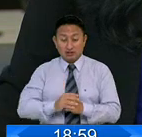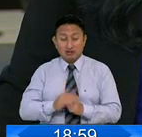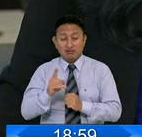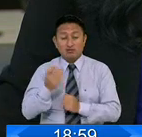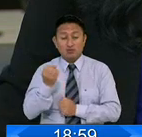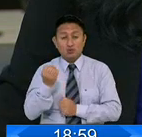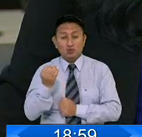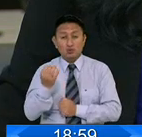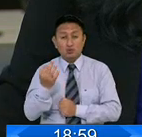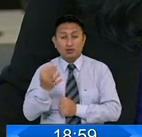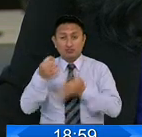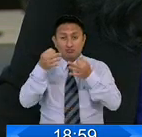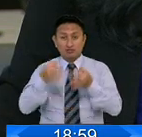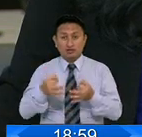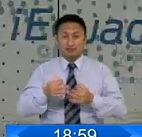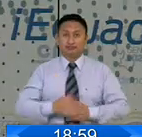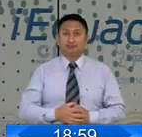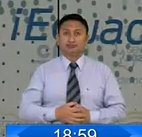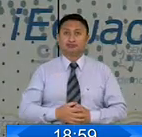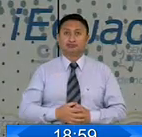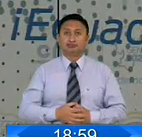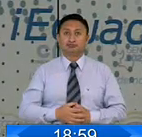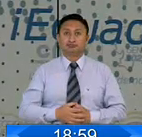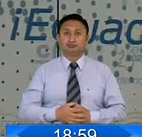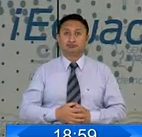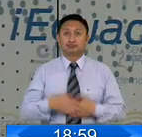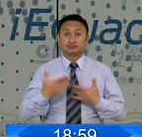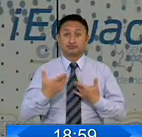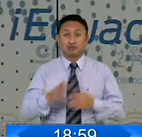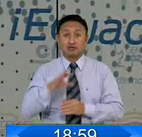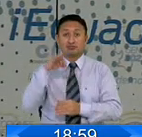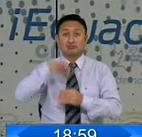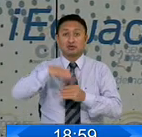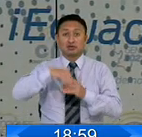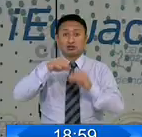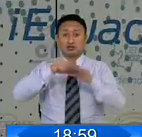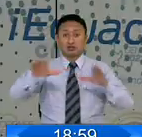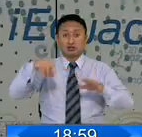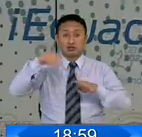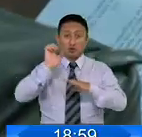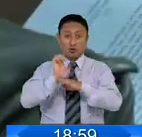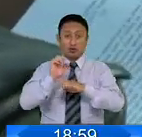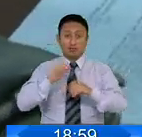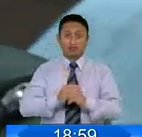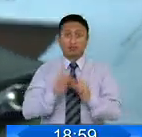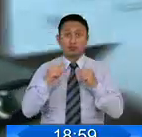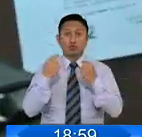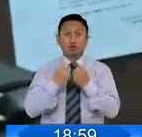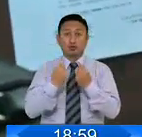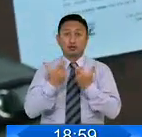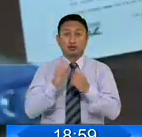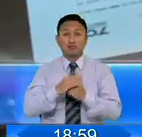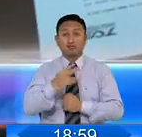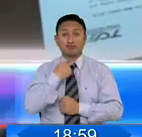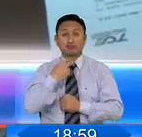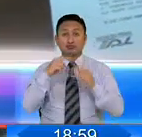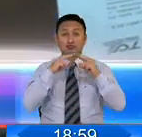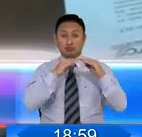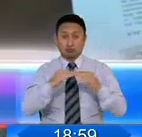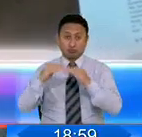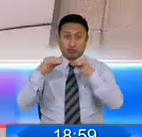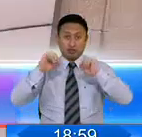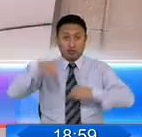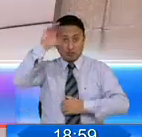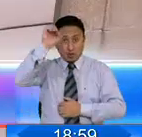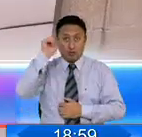escrutinios oficiales. A pocos días de las elecciones generales en el país, el colectivo Voces por la Democracia emitió un pronunciamiento